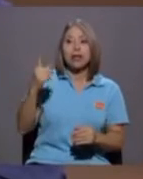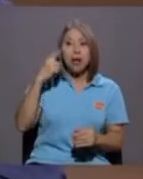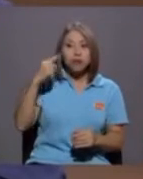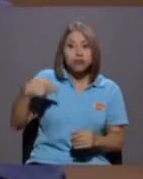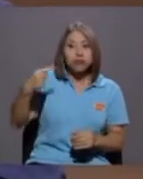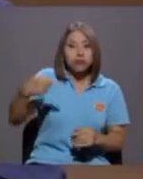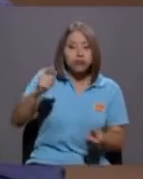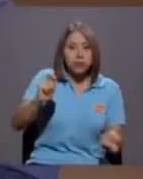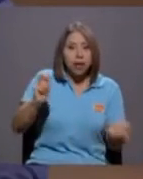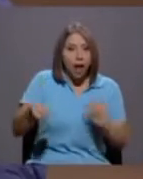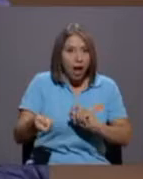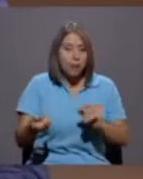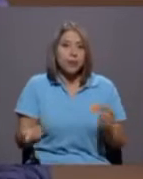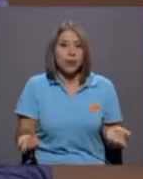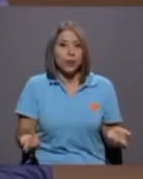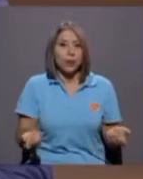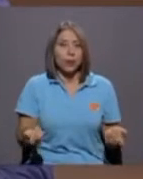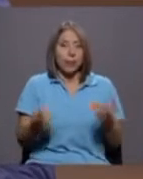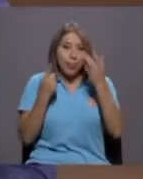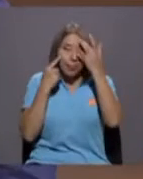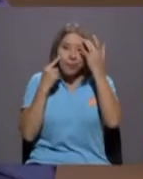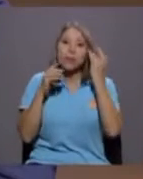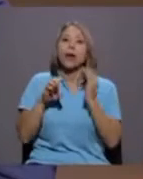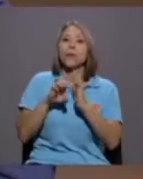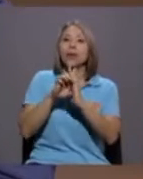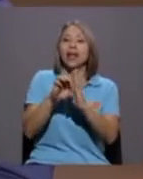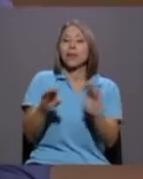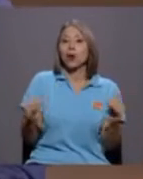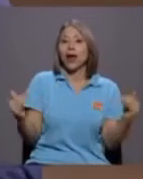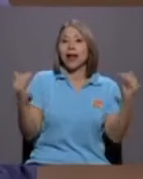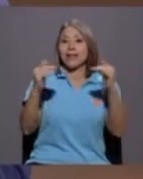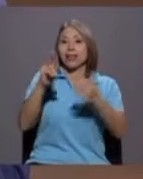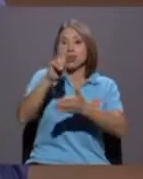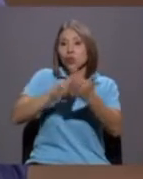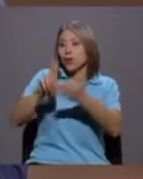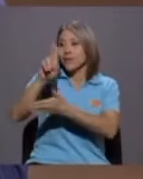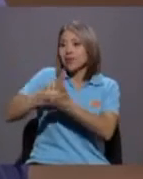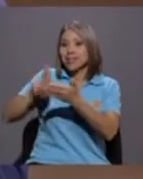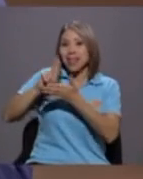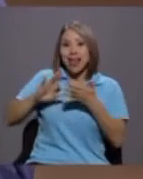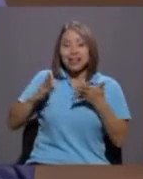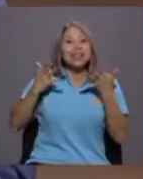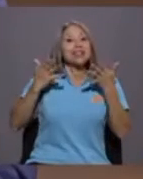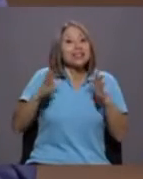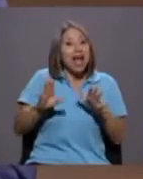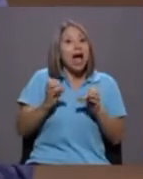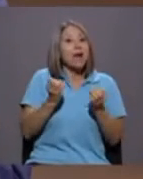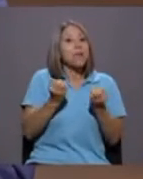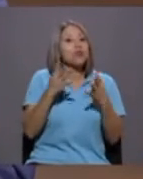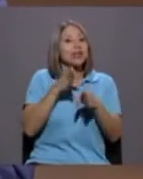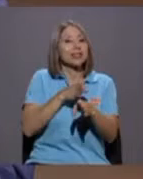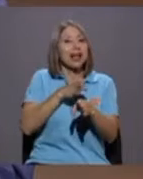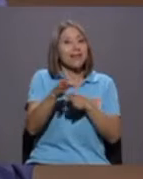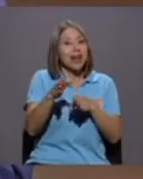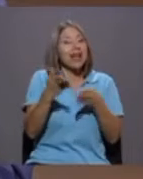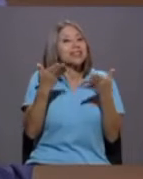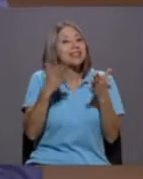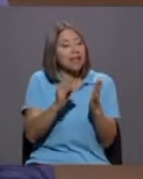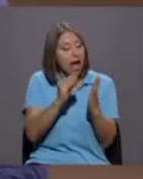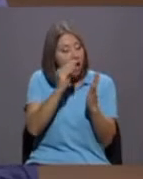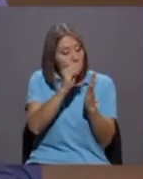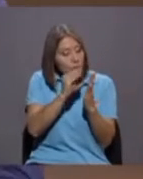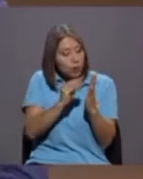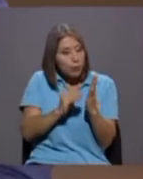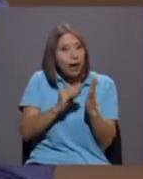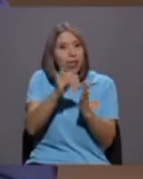escolar, y vea, por ejemplo, que a nivel de universidad ya en la currícula de muchas de las carreras ya el tema está siendo abordado,